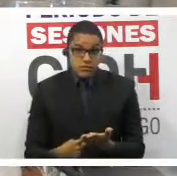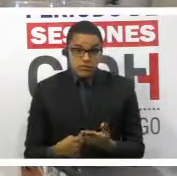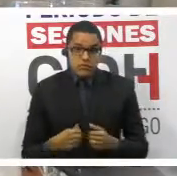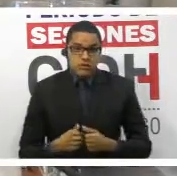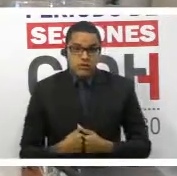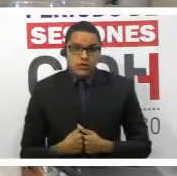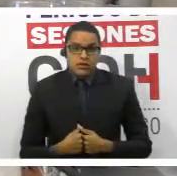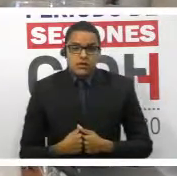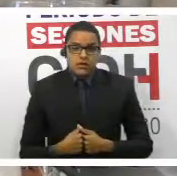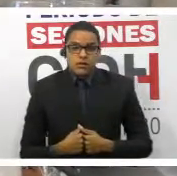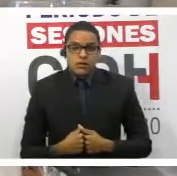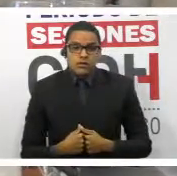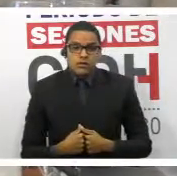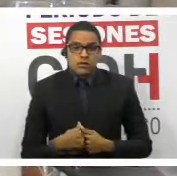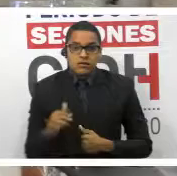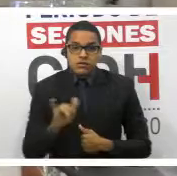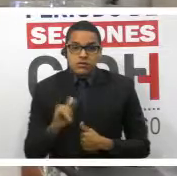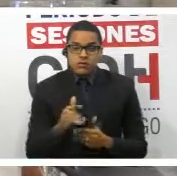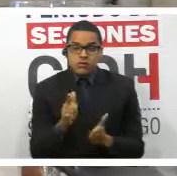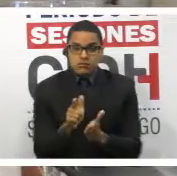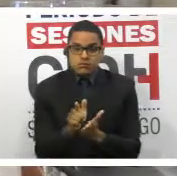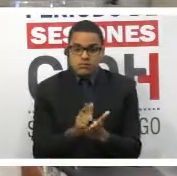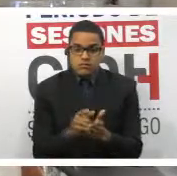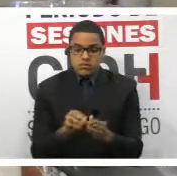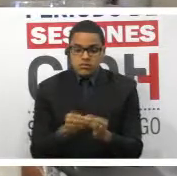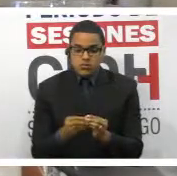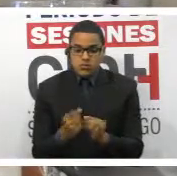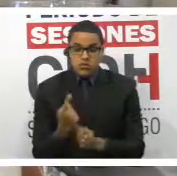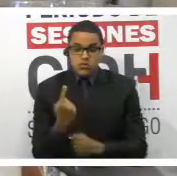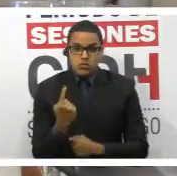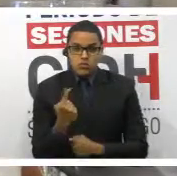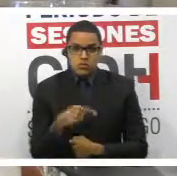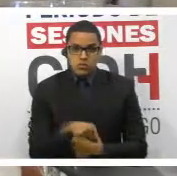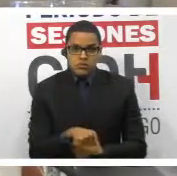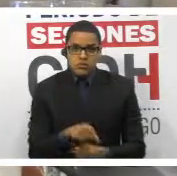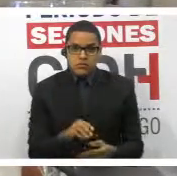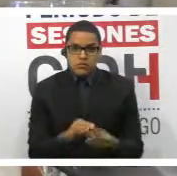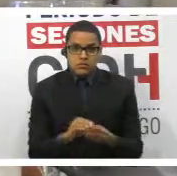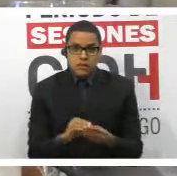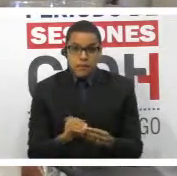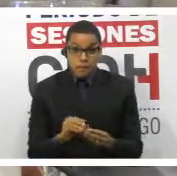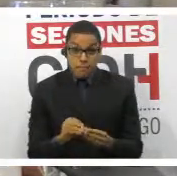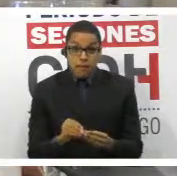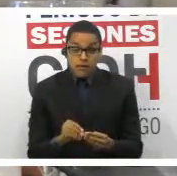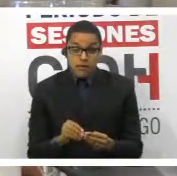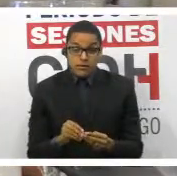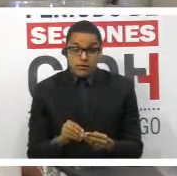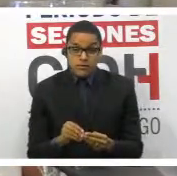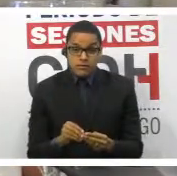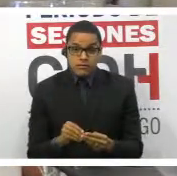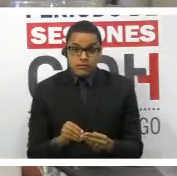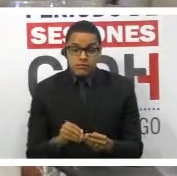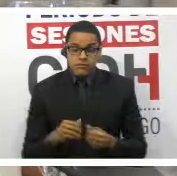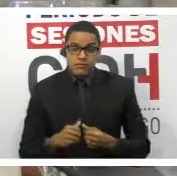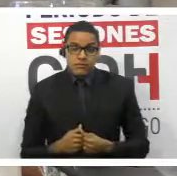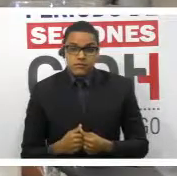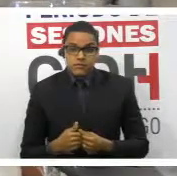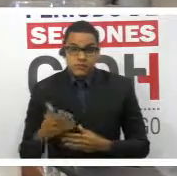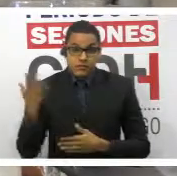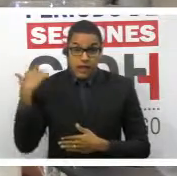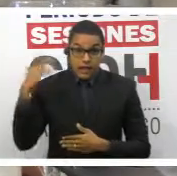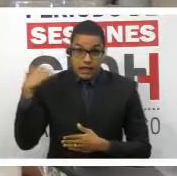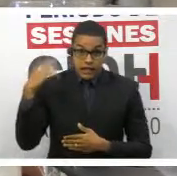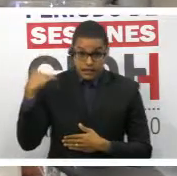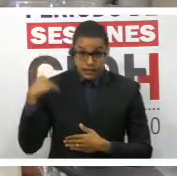y el artículo primero no presentaba ya aquel tiempo una mirada de